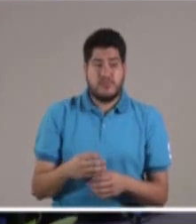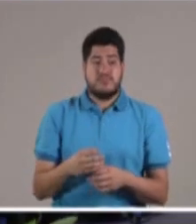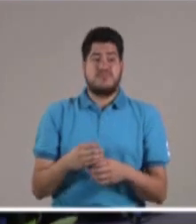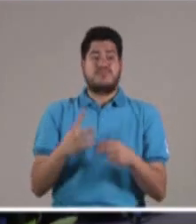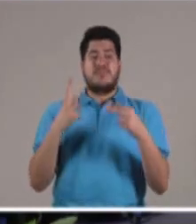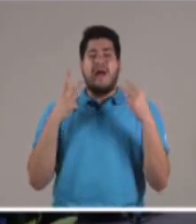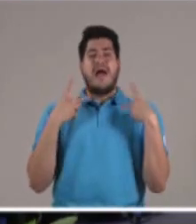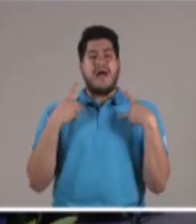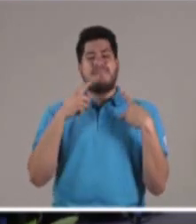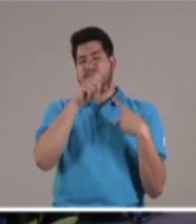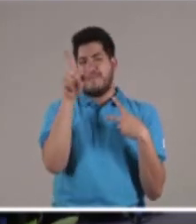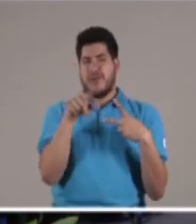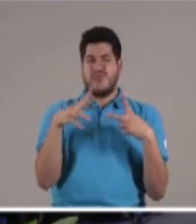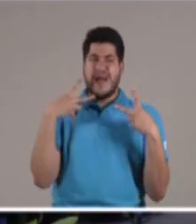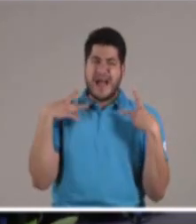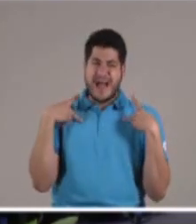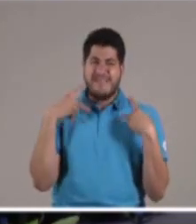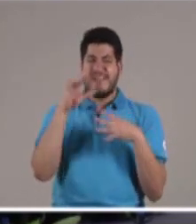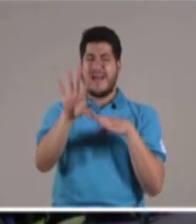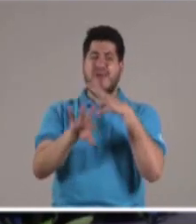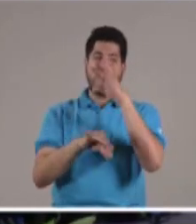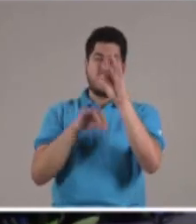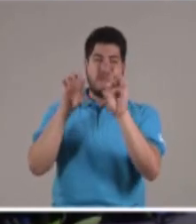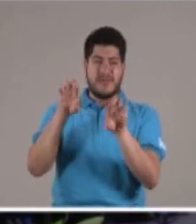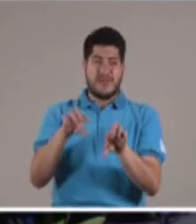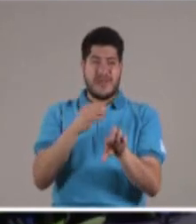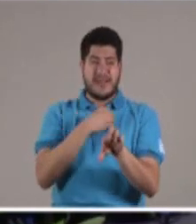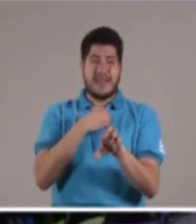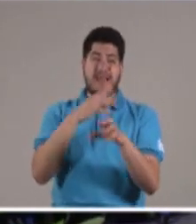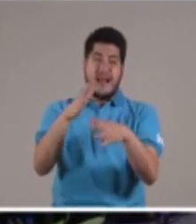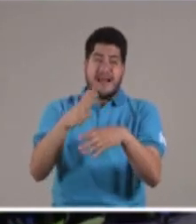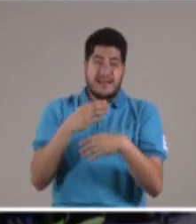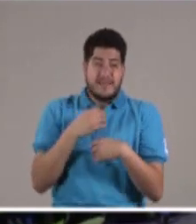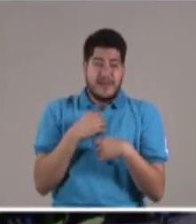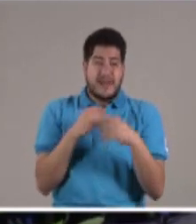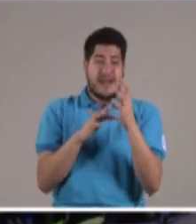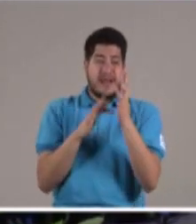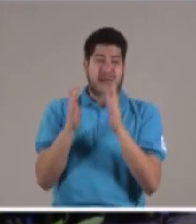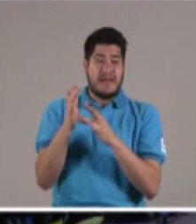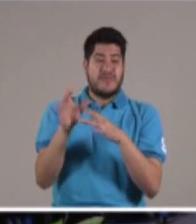habrá alguien que quiere aceptar a Jesucristo como su salvador personal